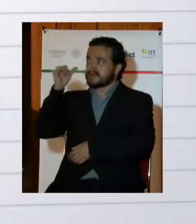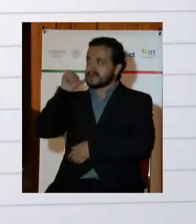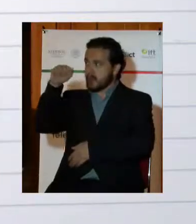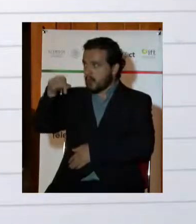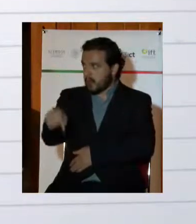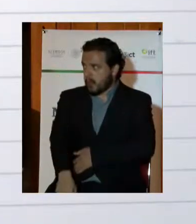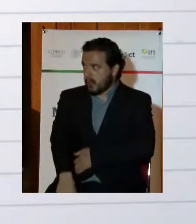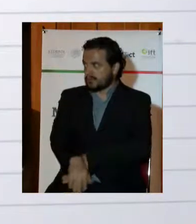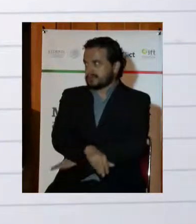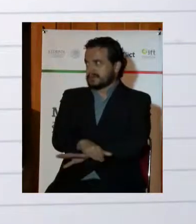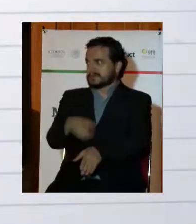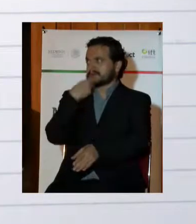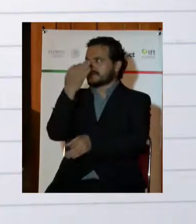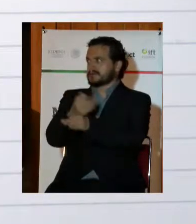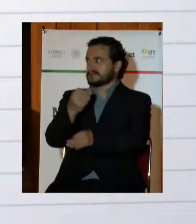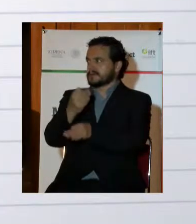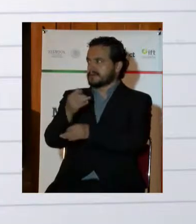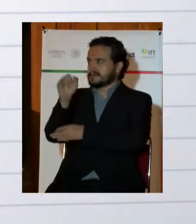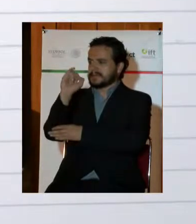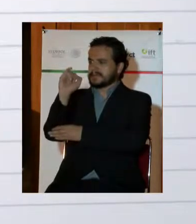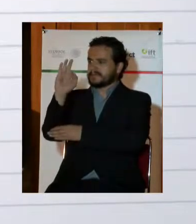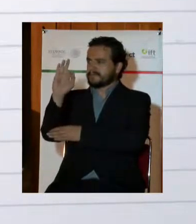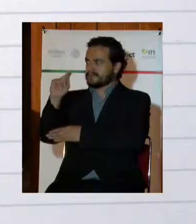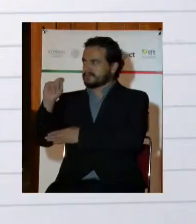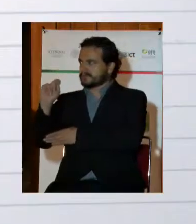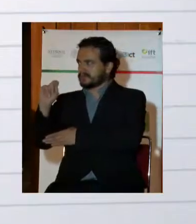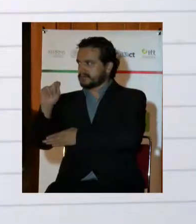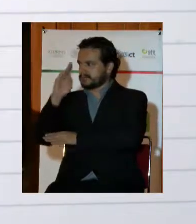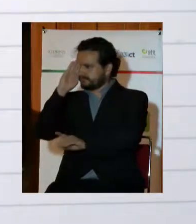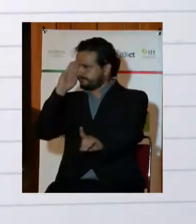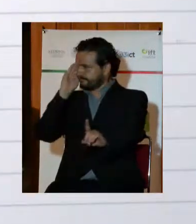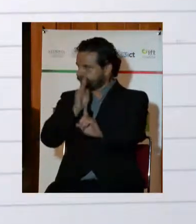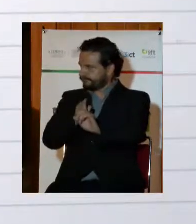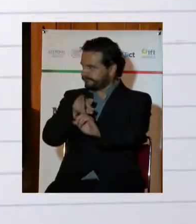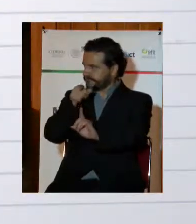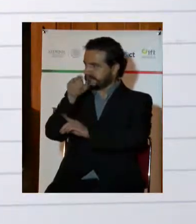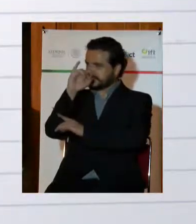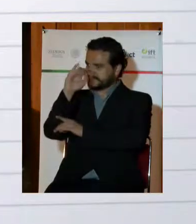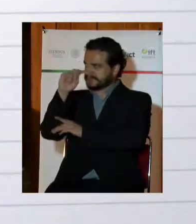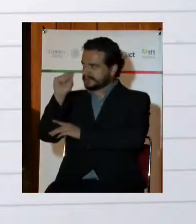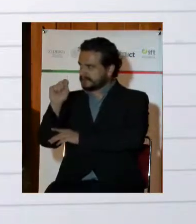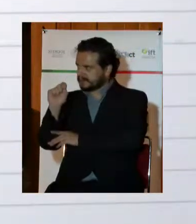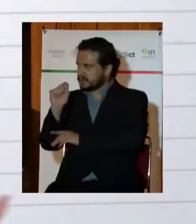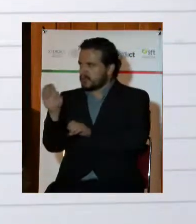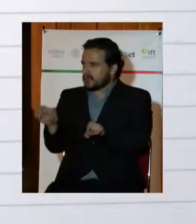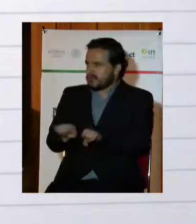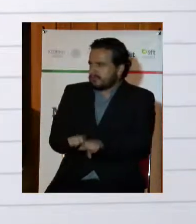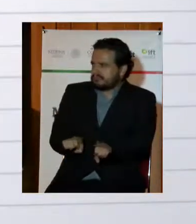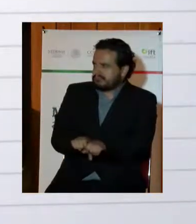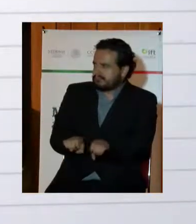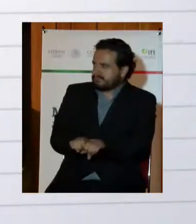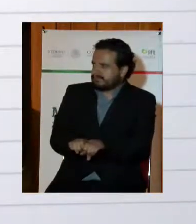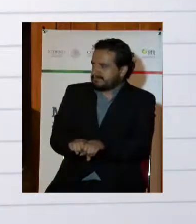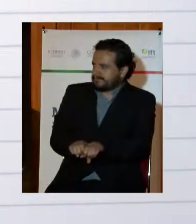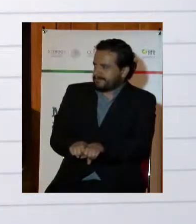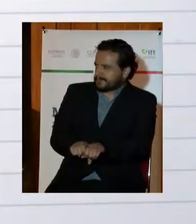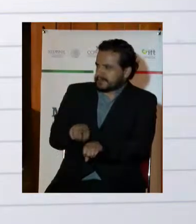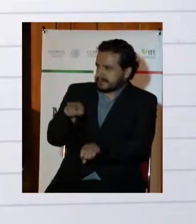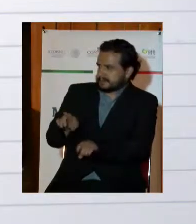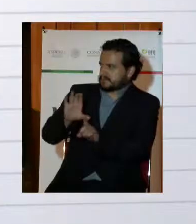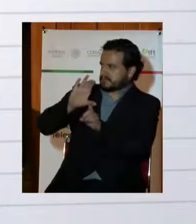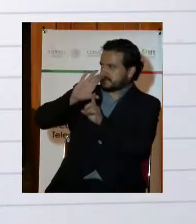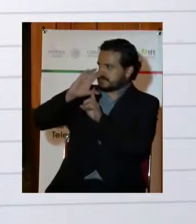caso del Instituto Federal de Telecomunicaciones. En el caso específico del instituto, se dio el combo maravilla. Se dio una comisionada sensible a los